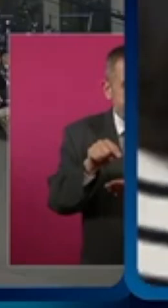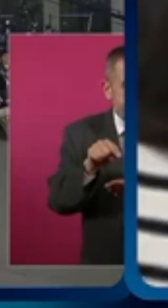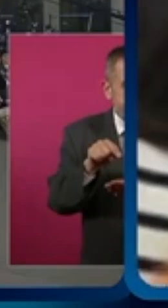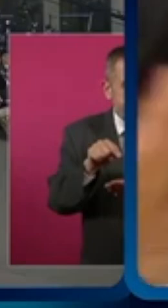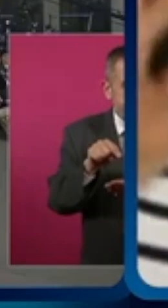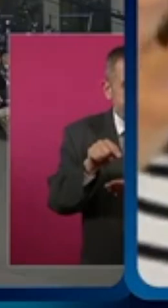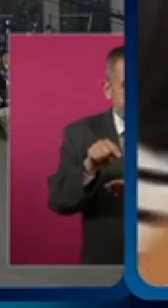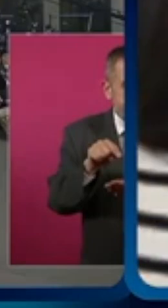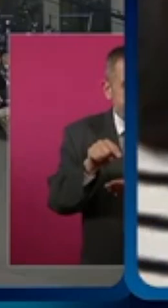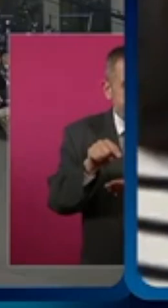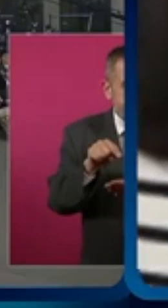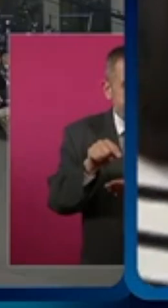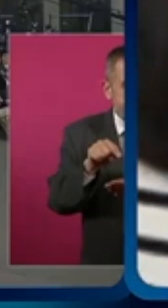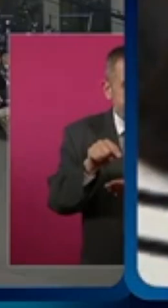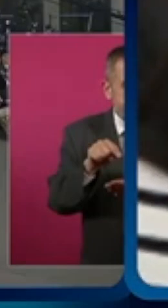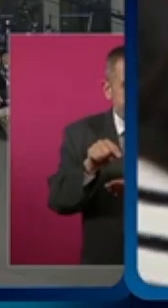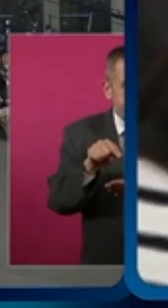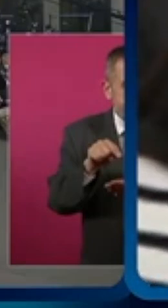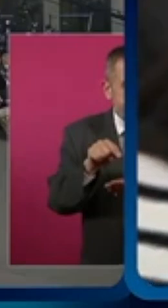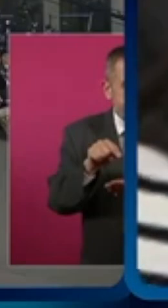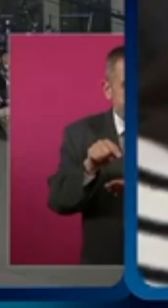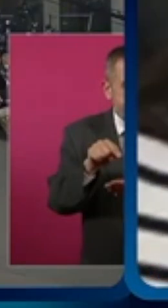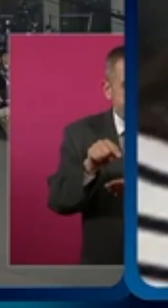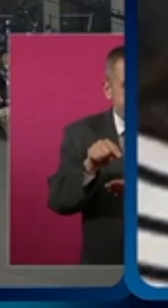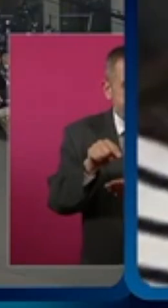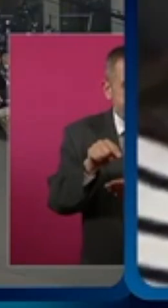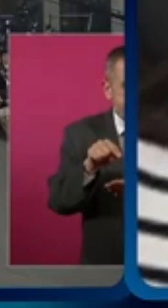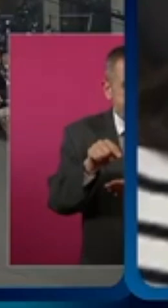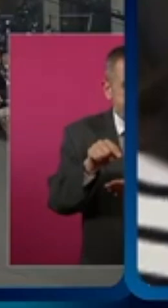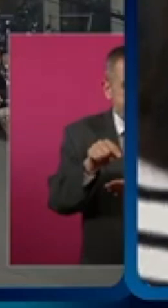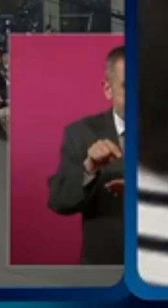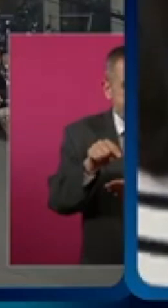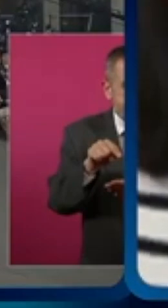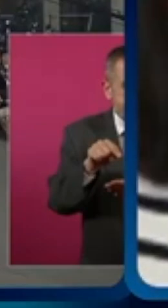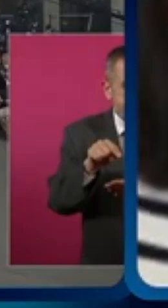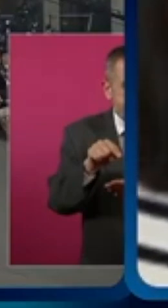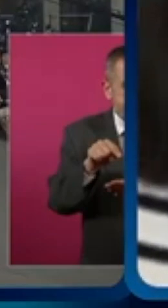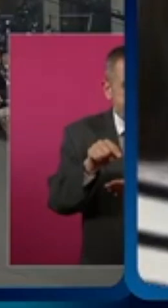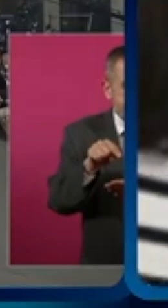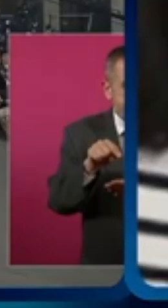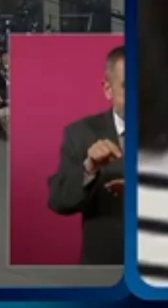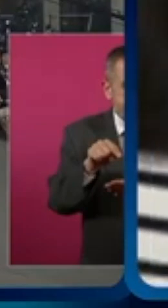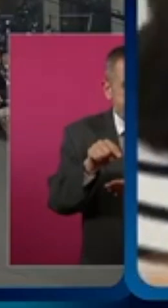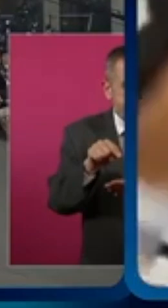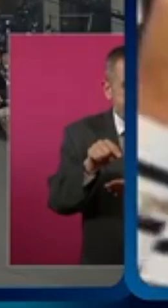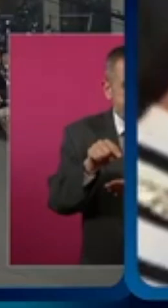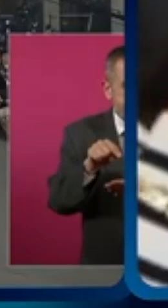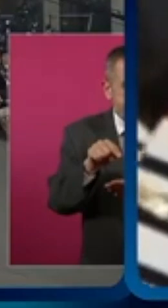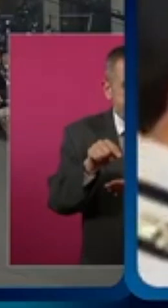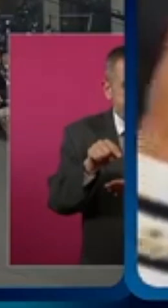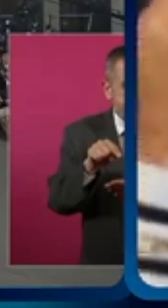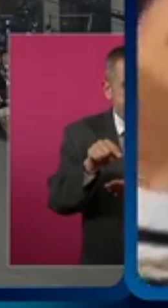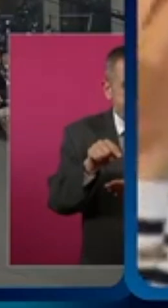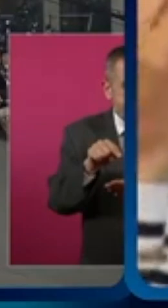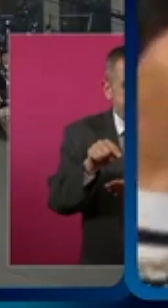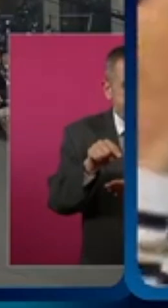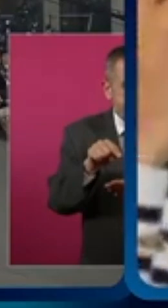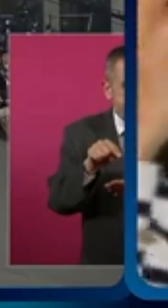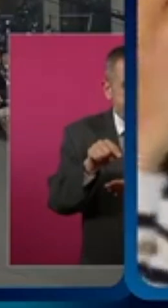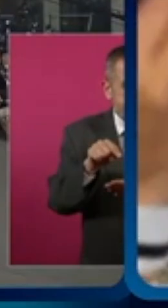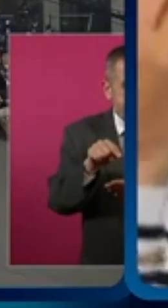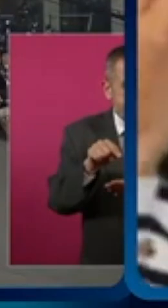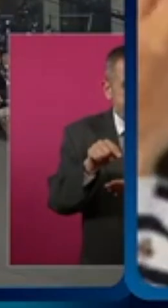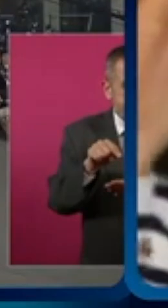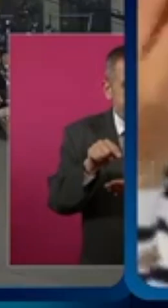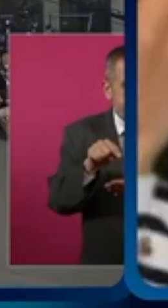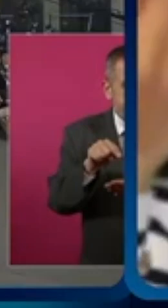andan incitando al ejército, queriéndolos comprar para un golpe de estado. Fíjense nada más ustedes